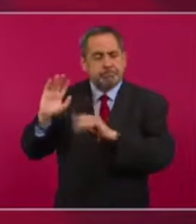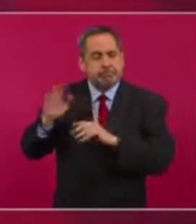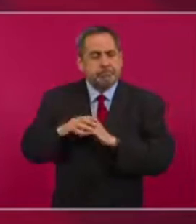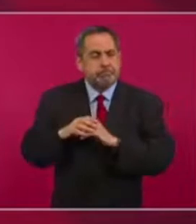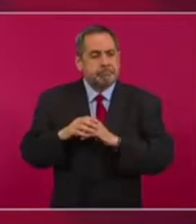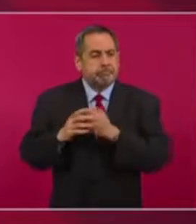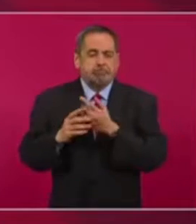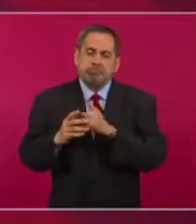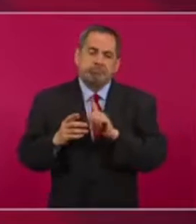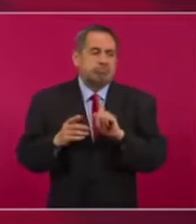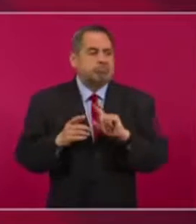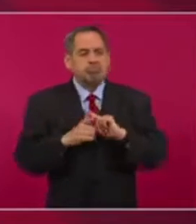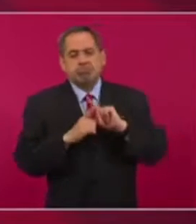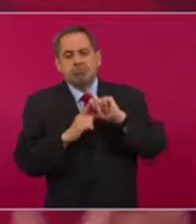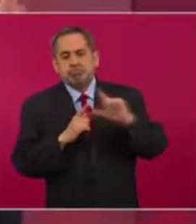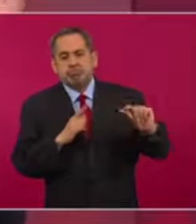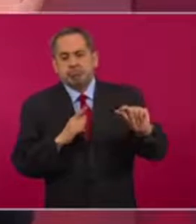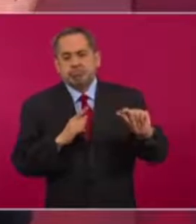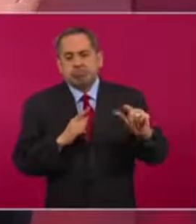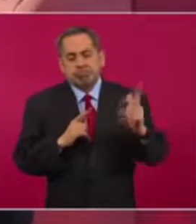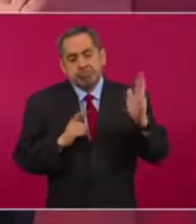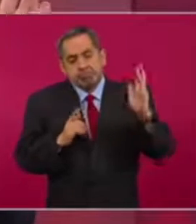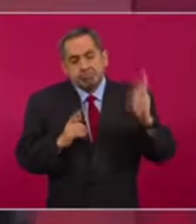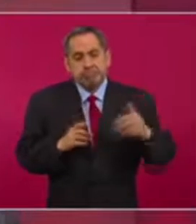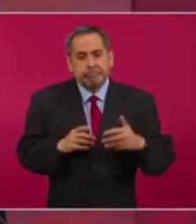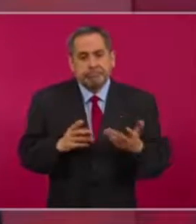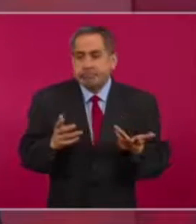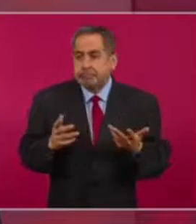y ya no hubo más